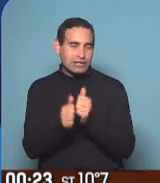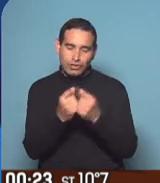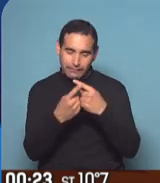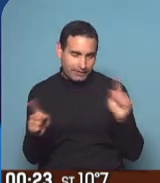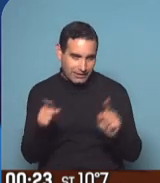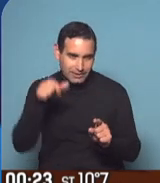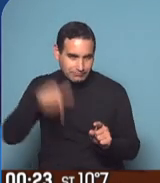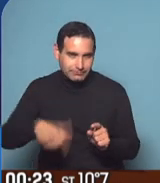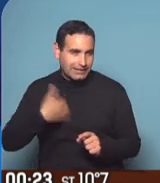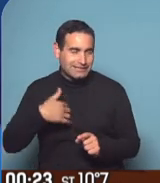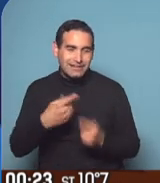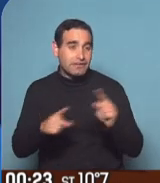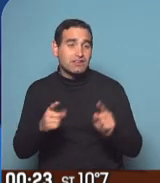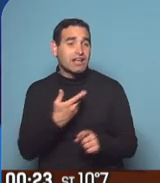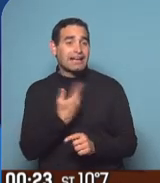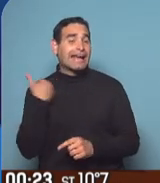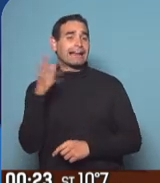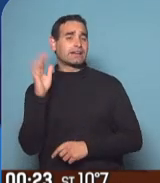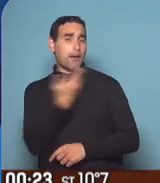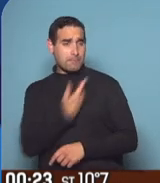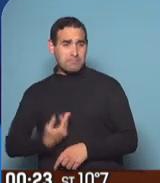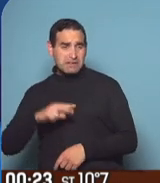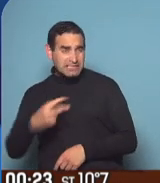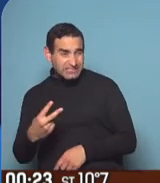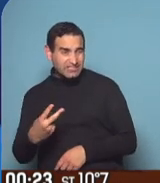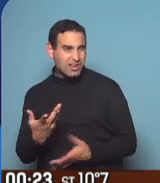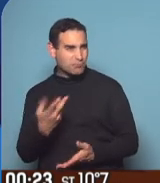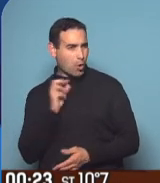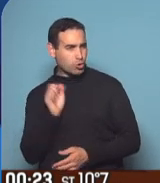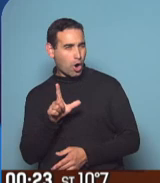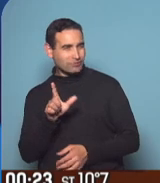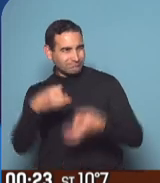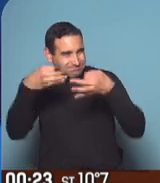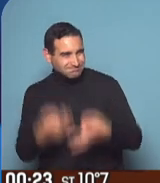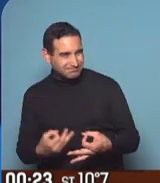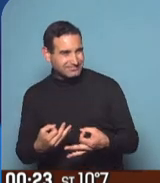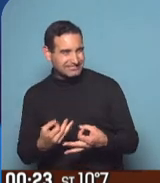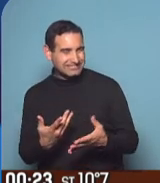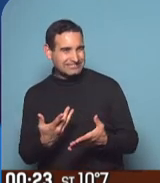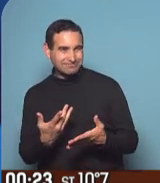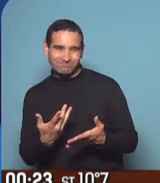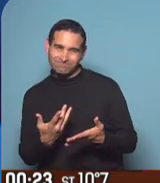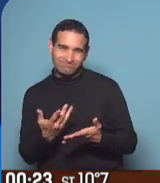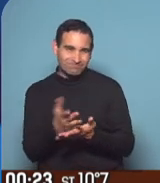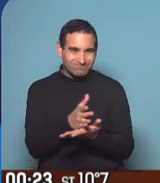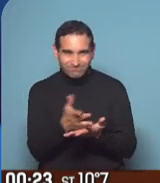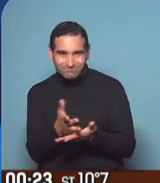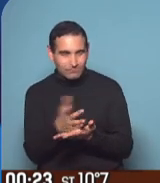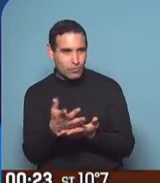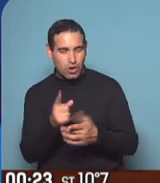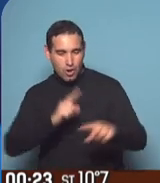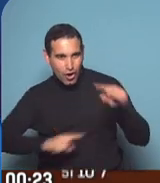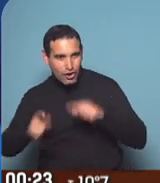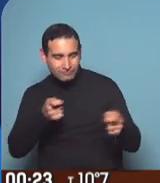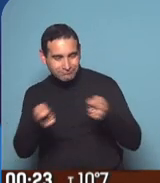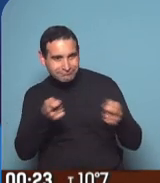esto en general los vicios no cumplen ese error ese rol de ser nexo de coordinar el trabajo